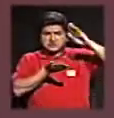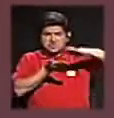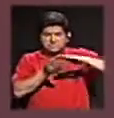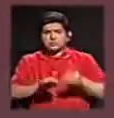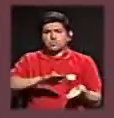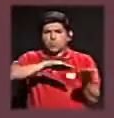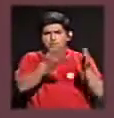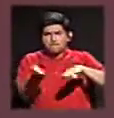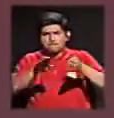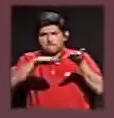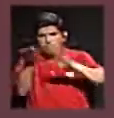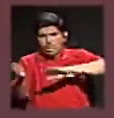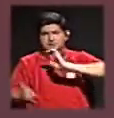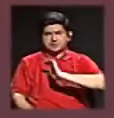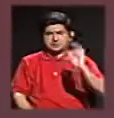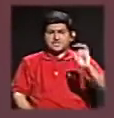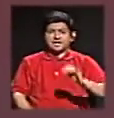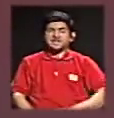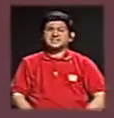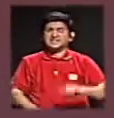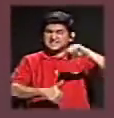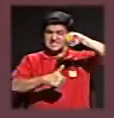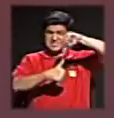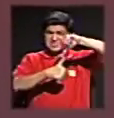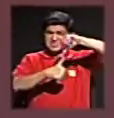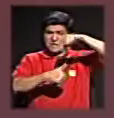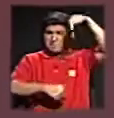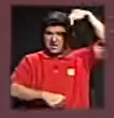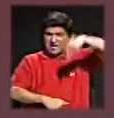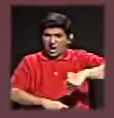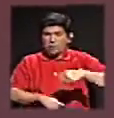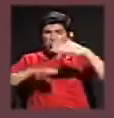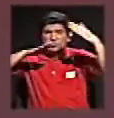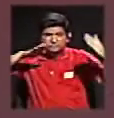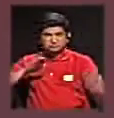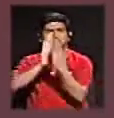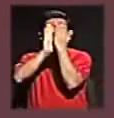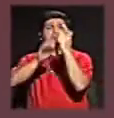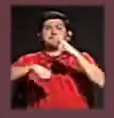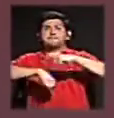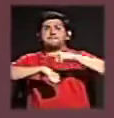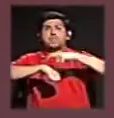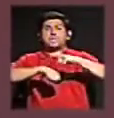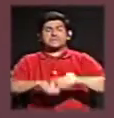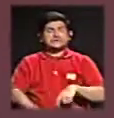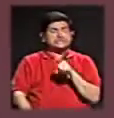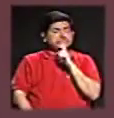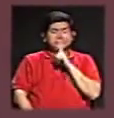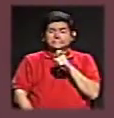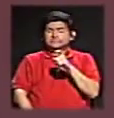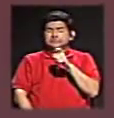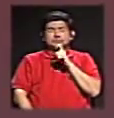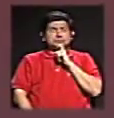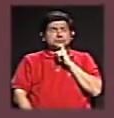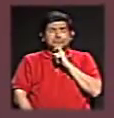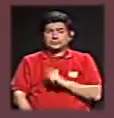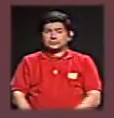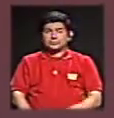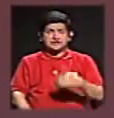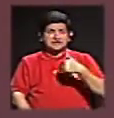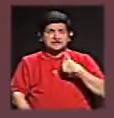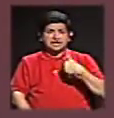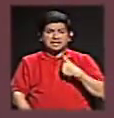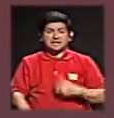mortalidad infantil. Centroamérica enfrenta hoy quizás el momento más complicado que le ha tocado